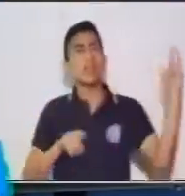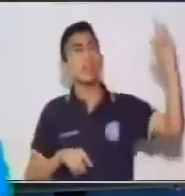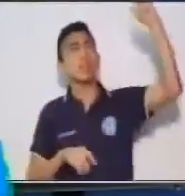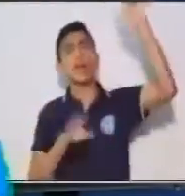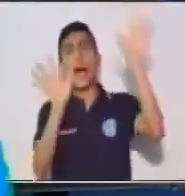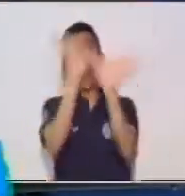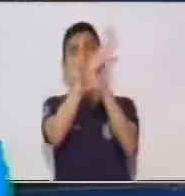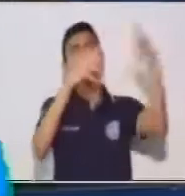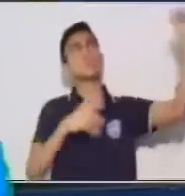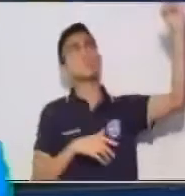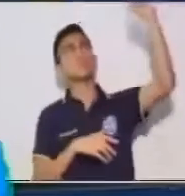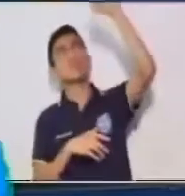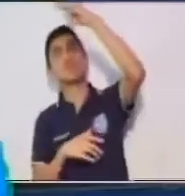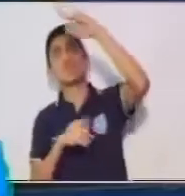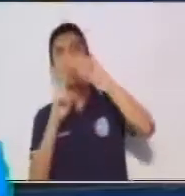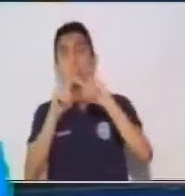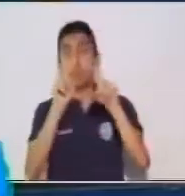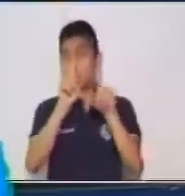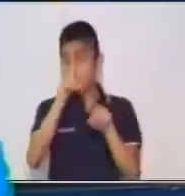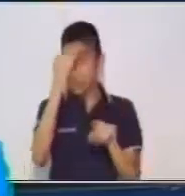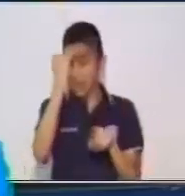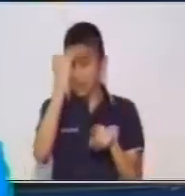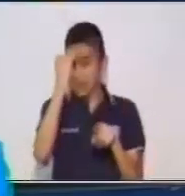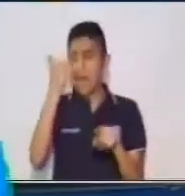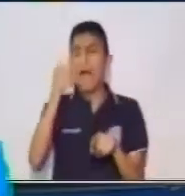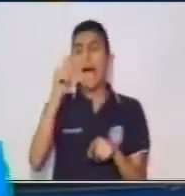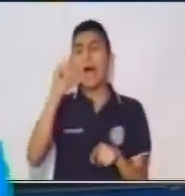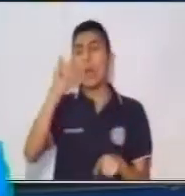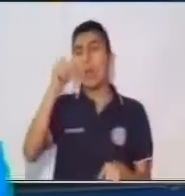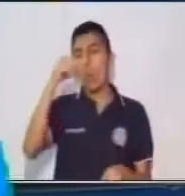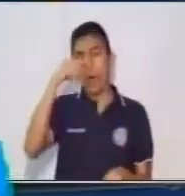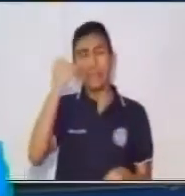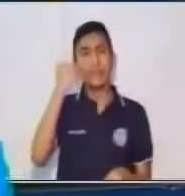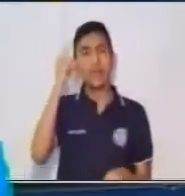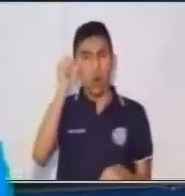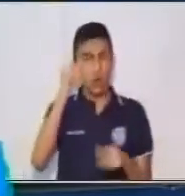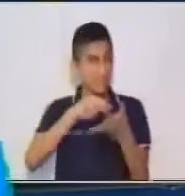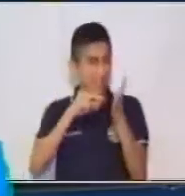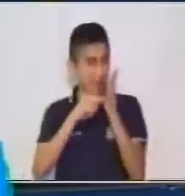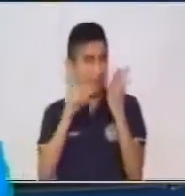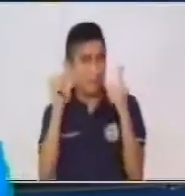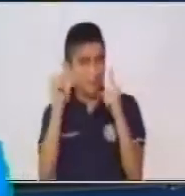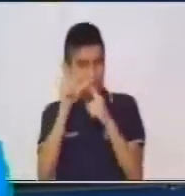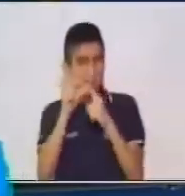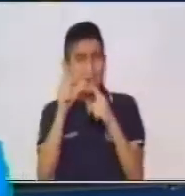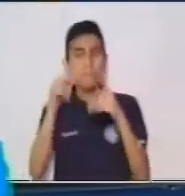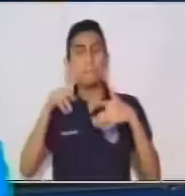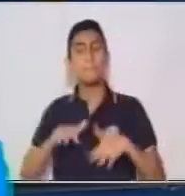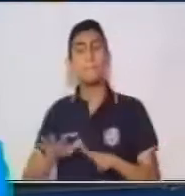agua, en el mar. Vamos a observar